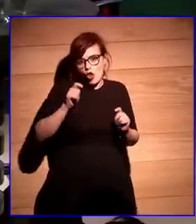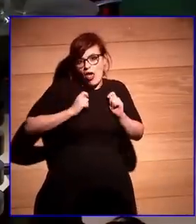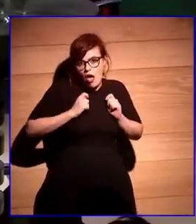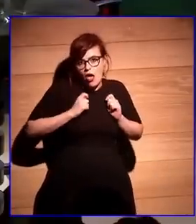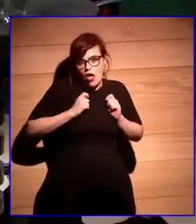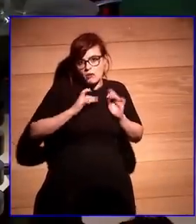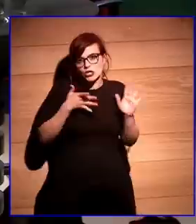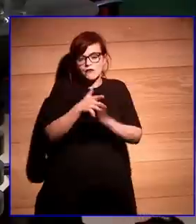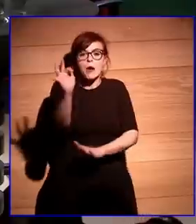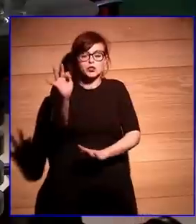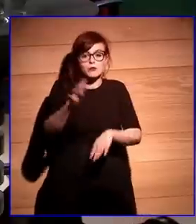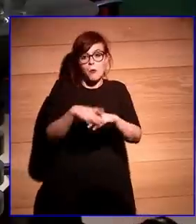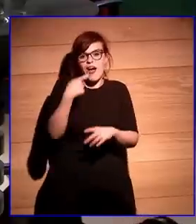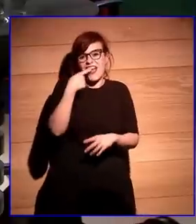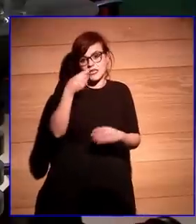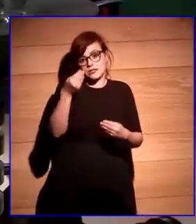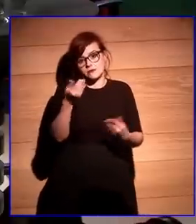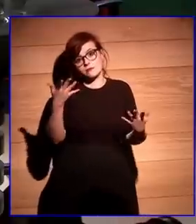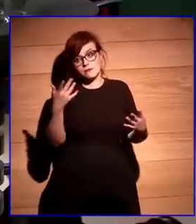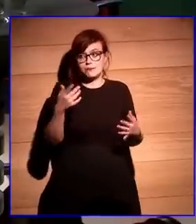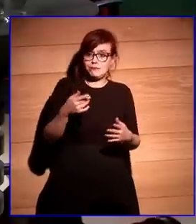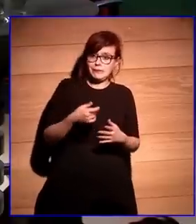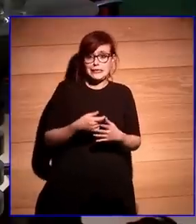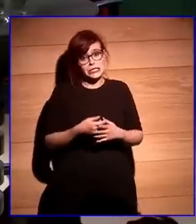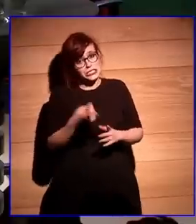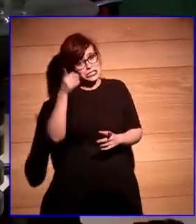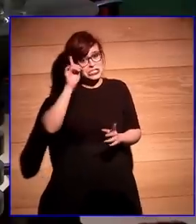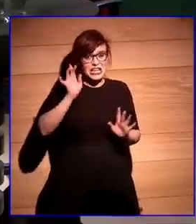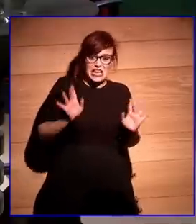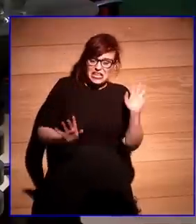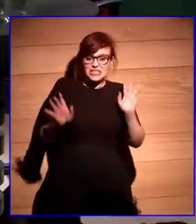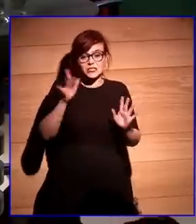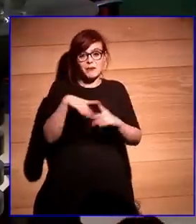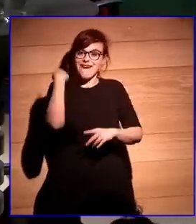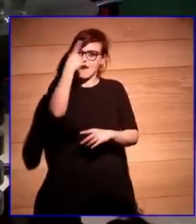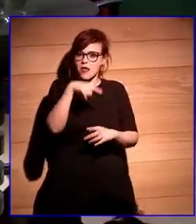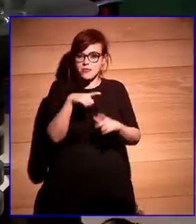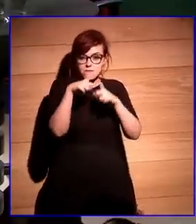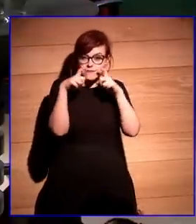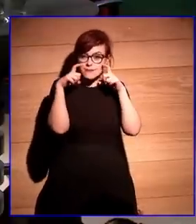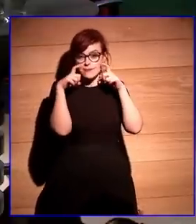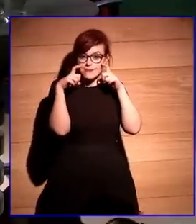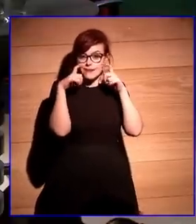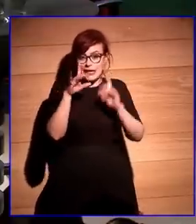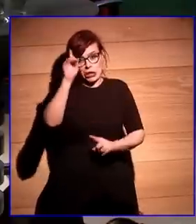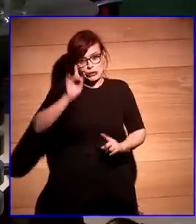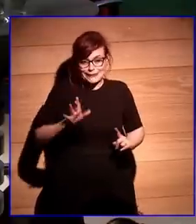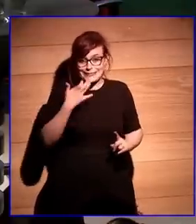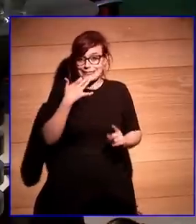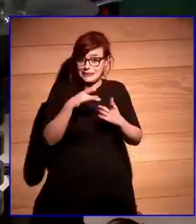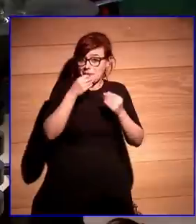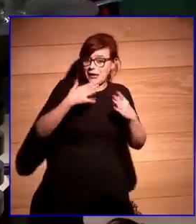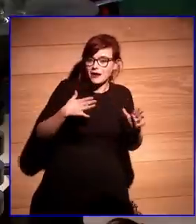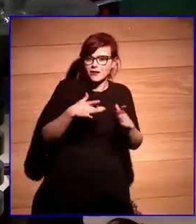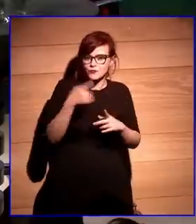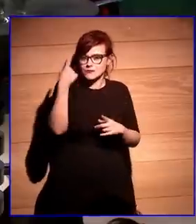es por tu bien, es por el bien de tus piños. Bueno... En ese caso, Malebranche... Esa cara que ponen los dentistas, no sé yo si están... ¿Tú crees que hay